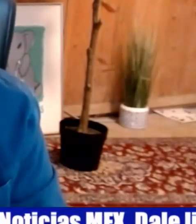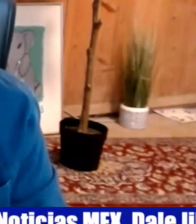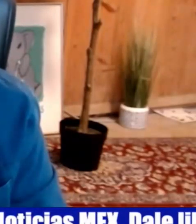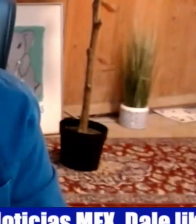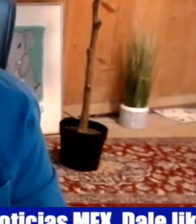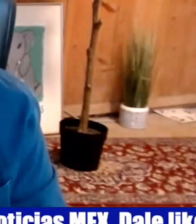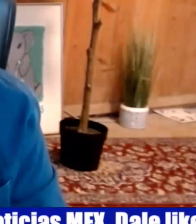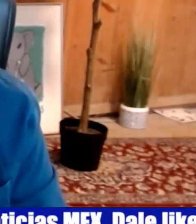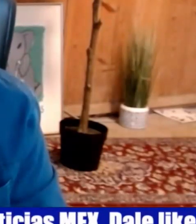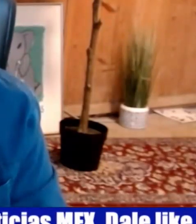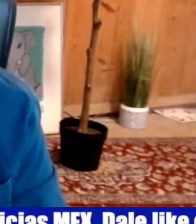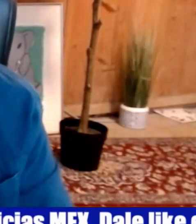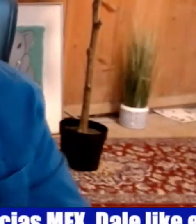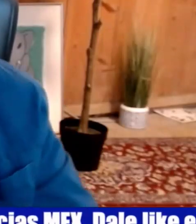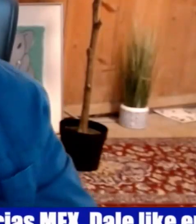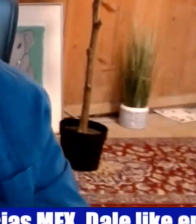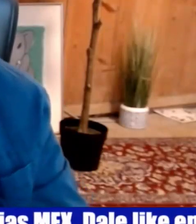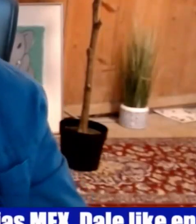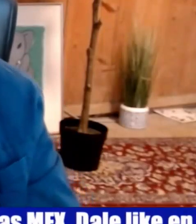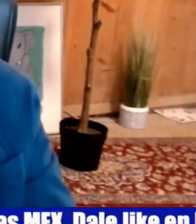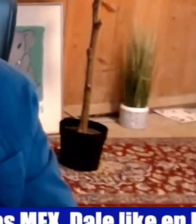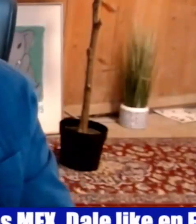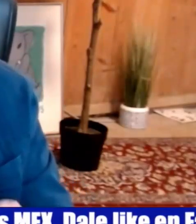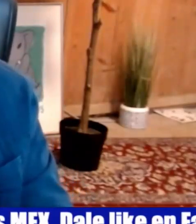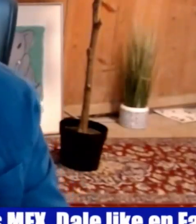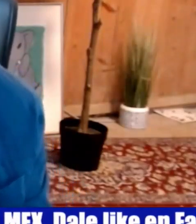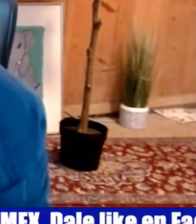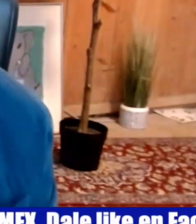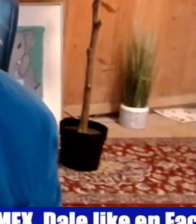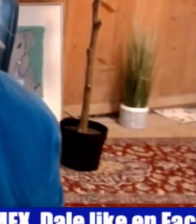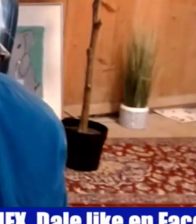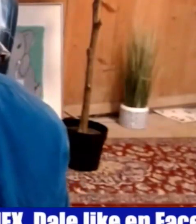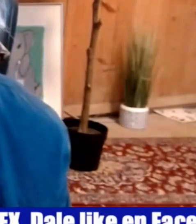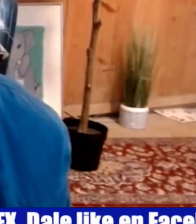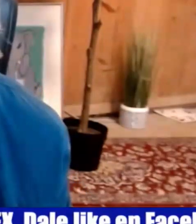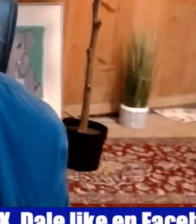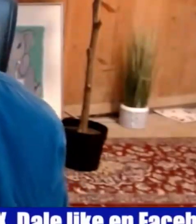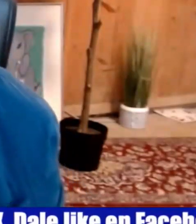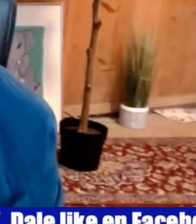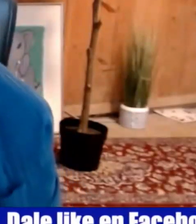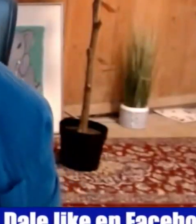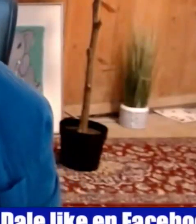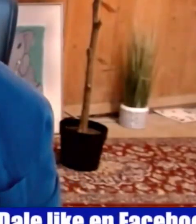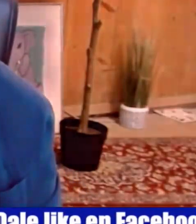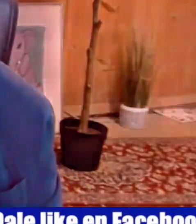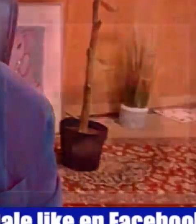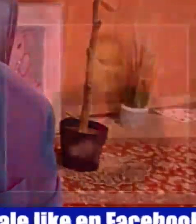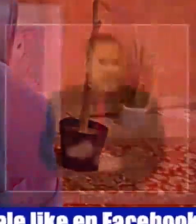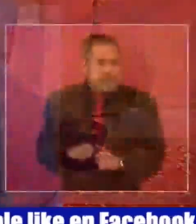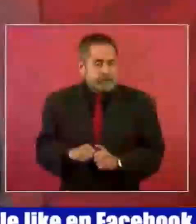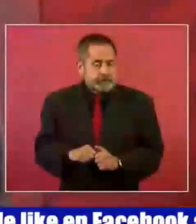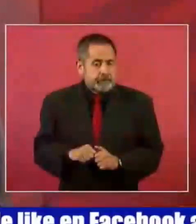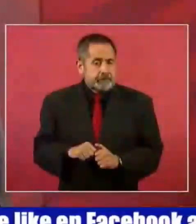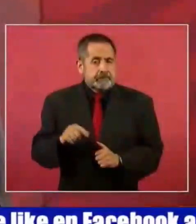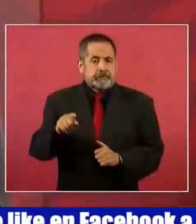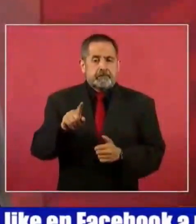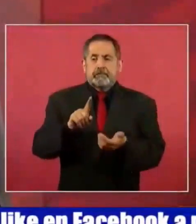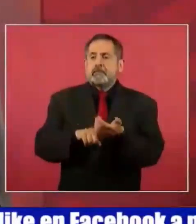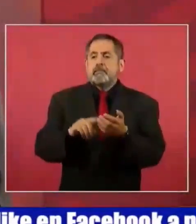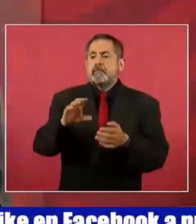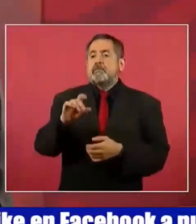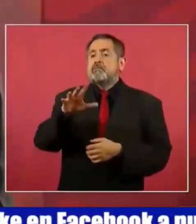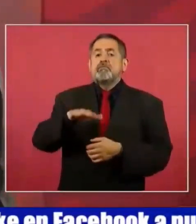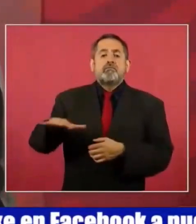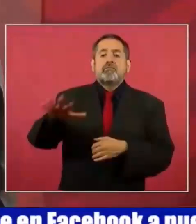asegurándonos que lucha por una reforma migratoria, pero según el mismo presidente López Obrador, está amenazando al